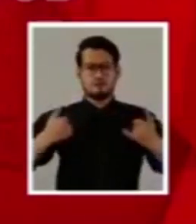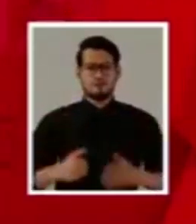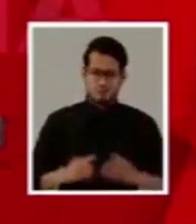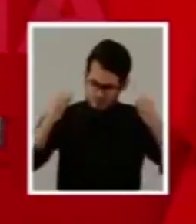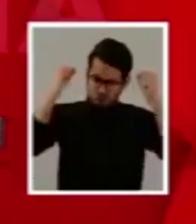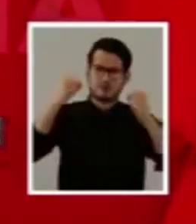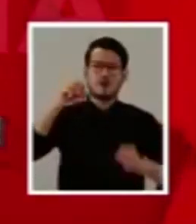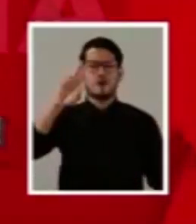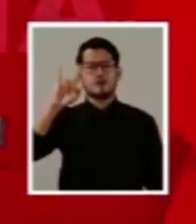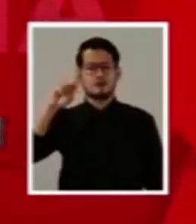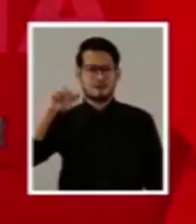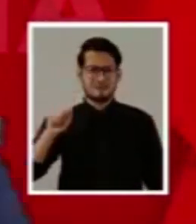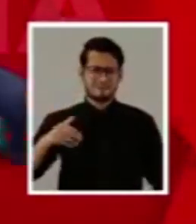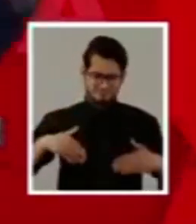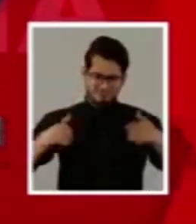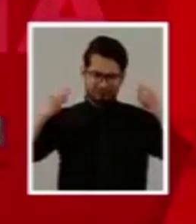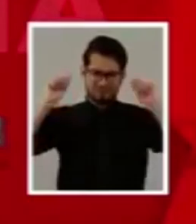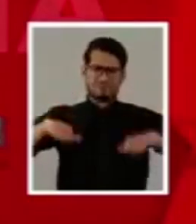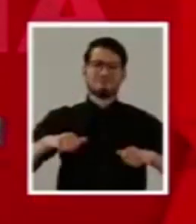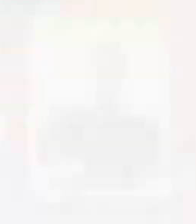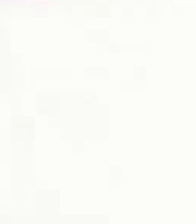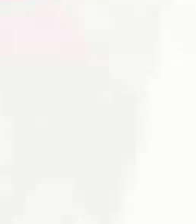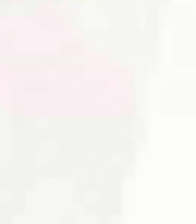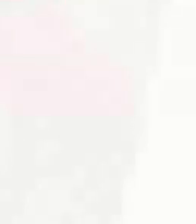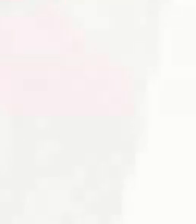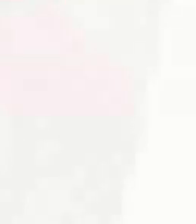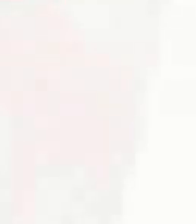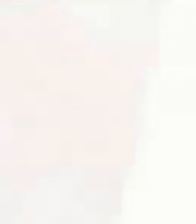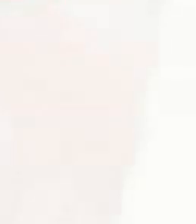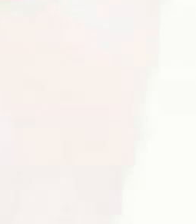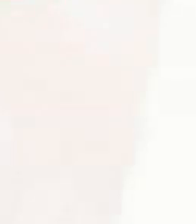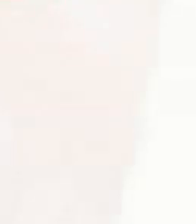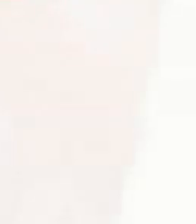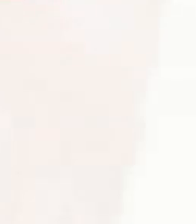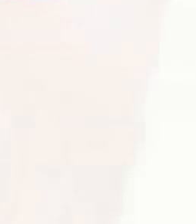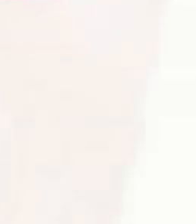la juventud. Causachum Oruna, yactamasicuna.